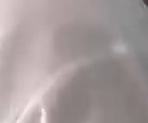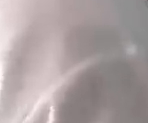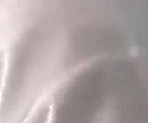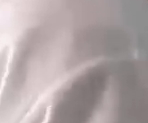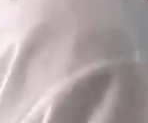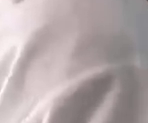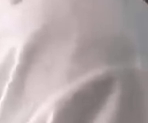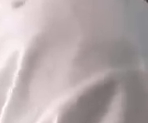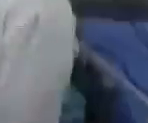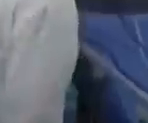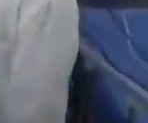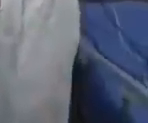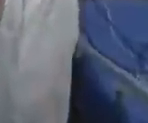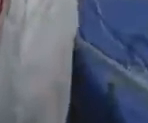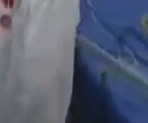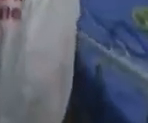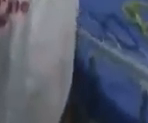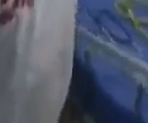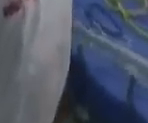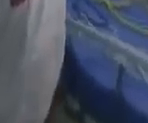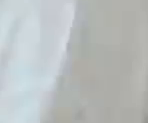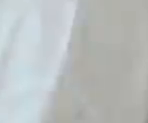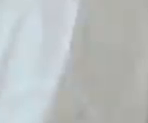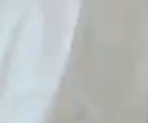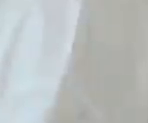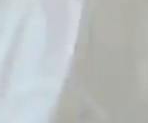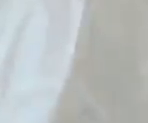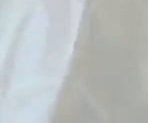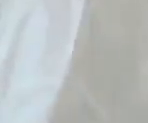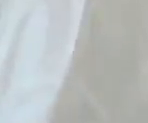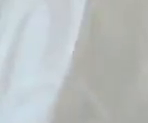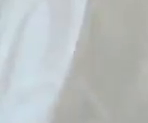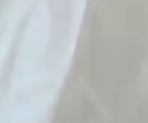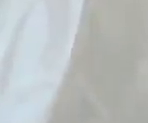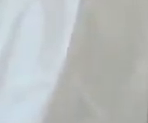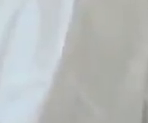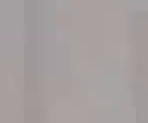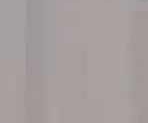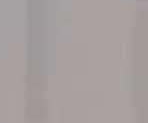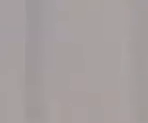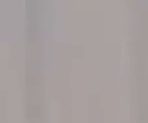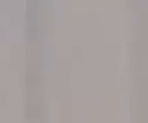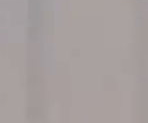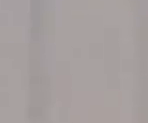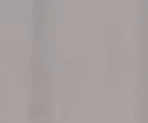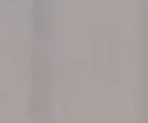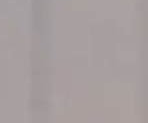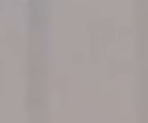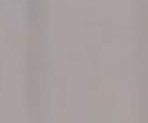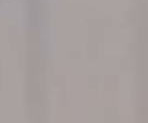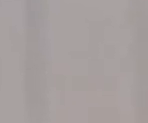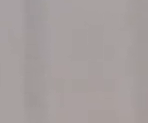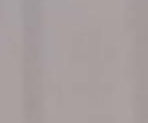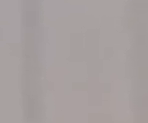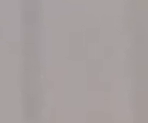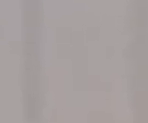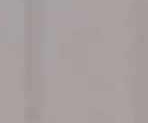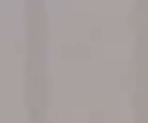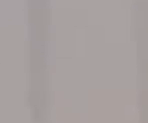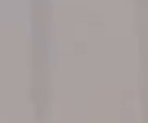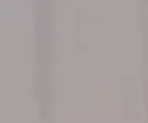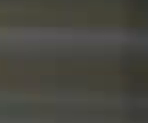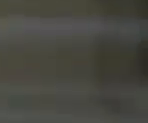violan todas las posibilidades del acceso al derecho a la salud, se cumplió con éxito. Se debe reconocer la disciplina